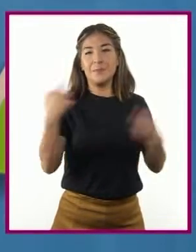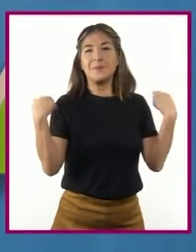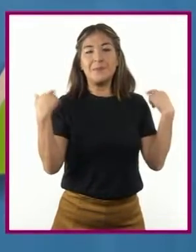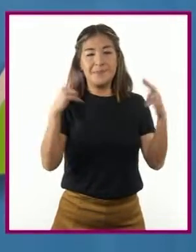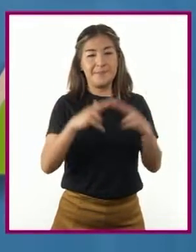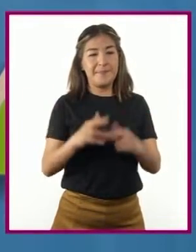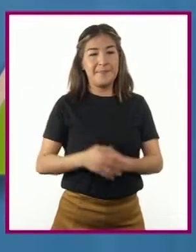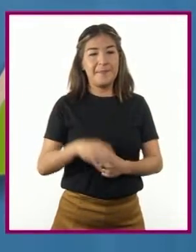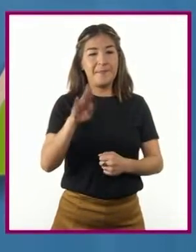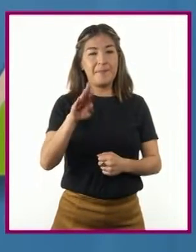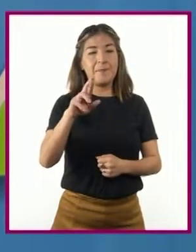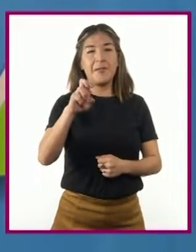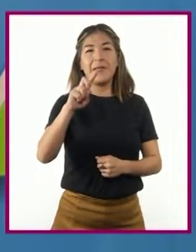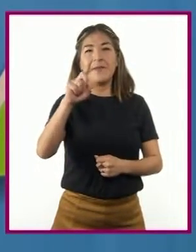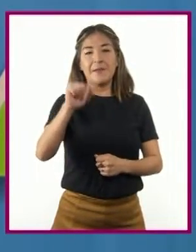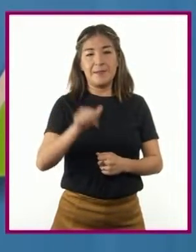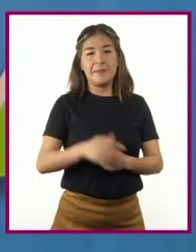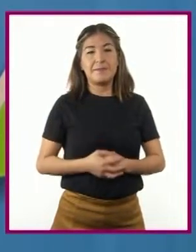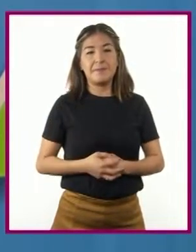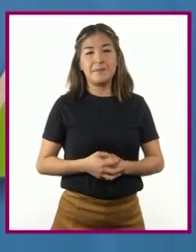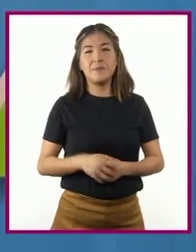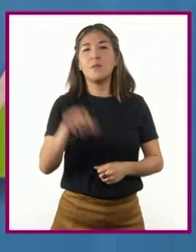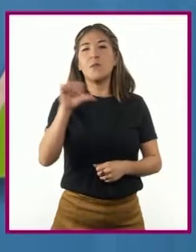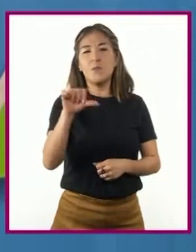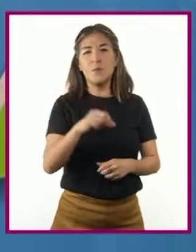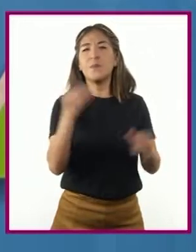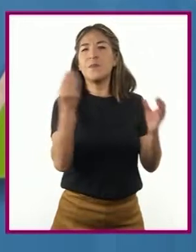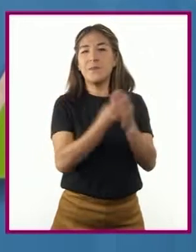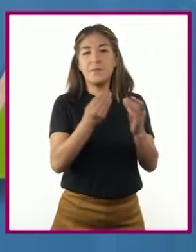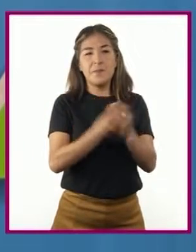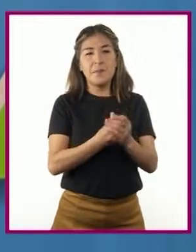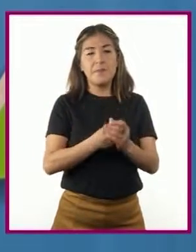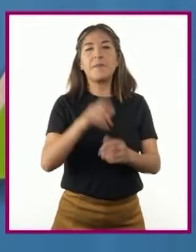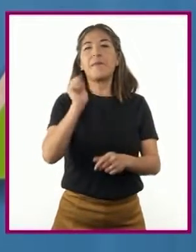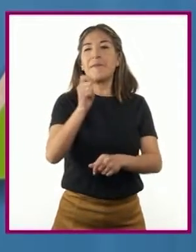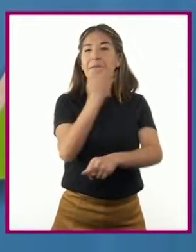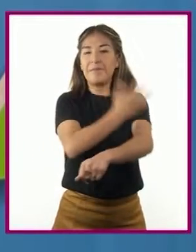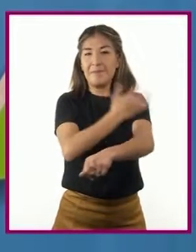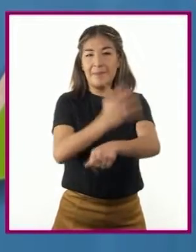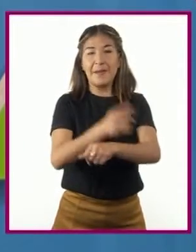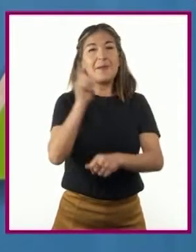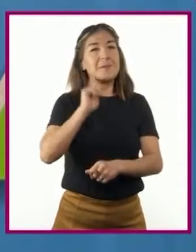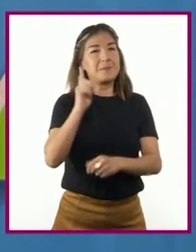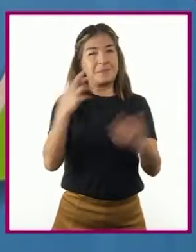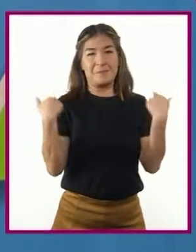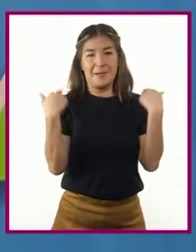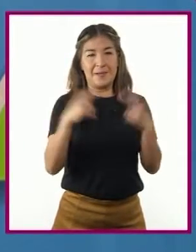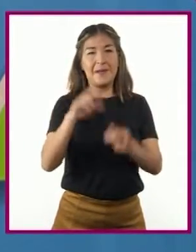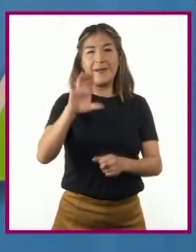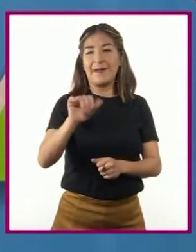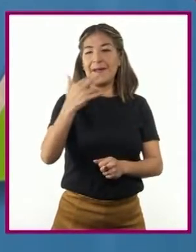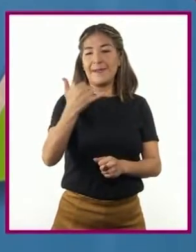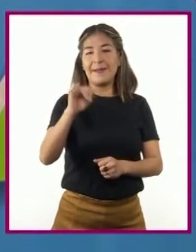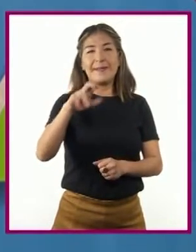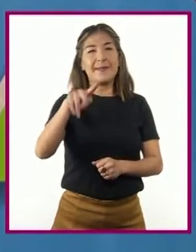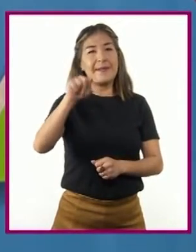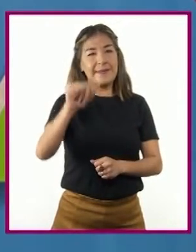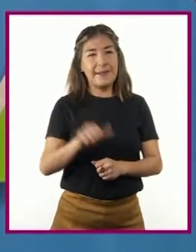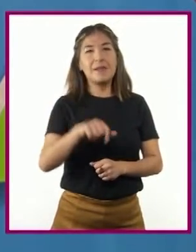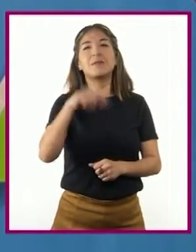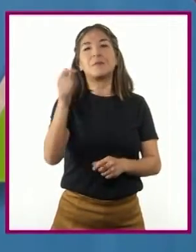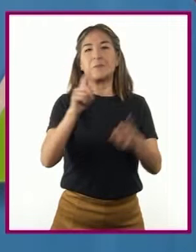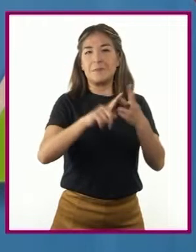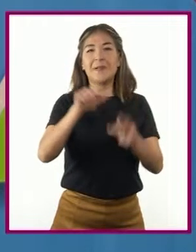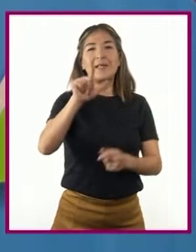maestra Brenda Lucrecia Trejo Morfín y en esta sesión nos acompañan las maestras Cayetana Brito López y